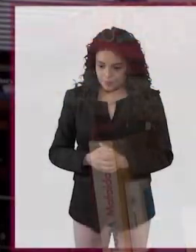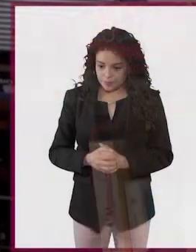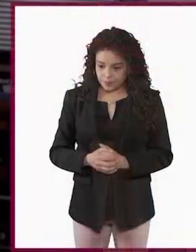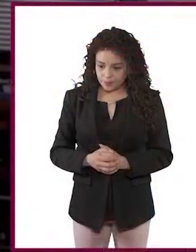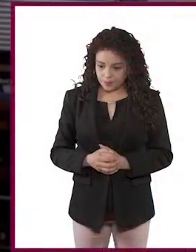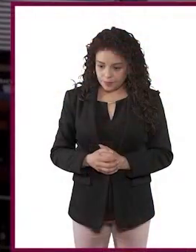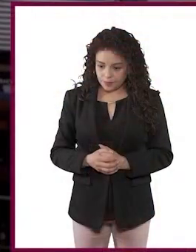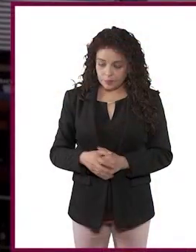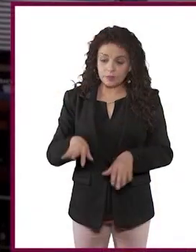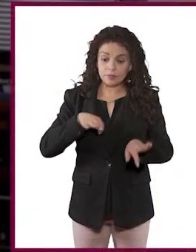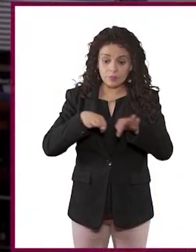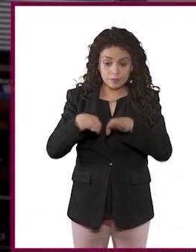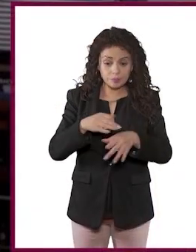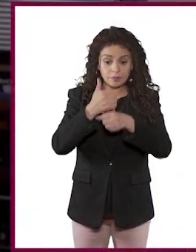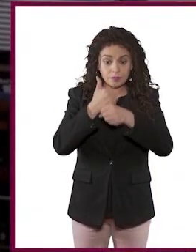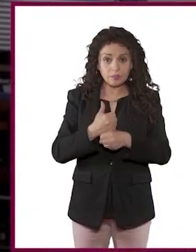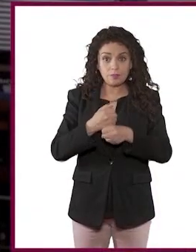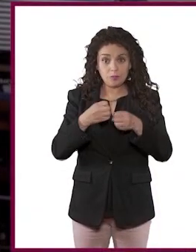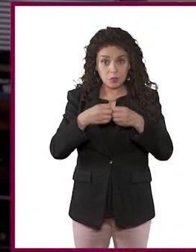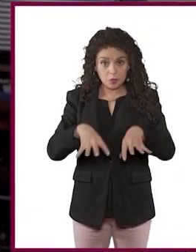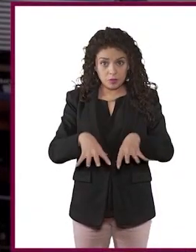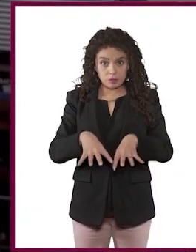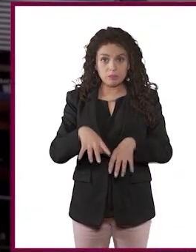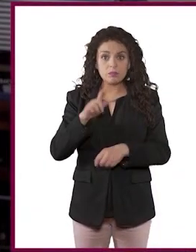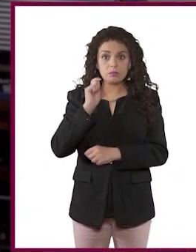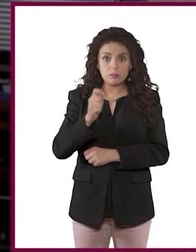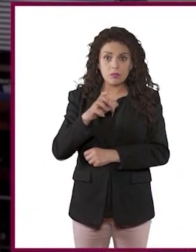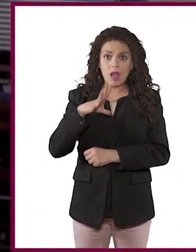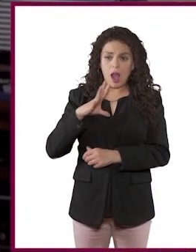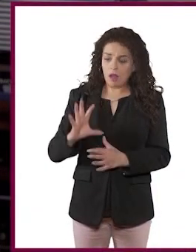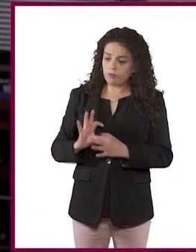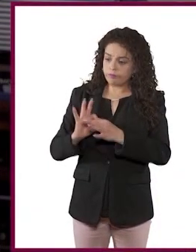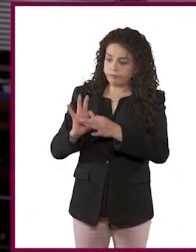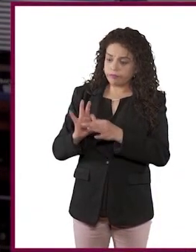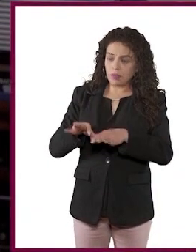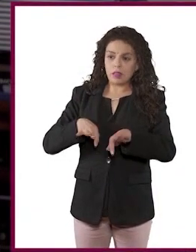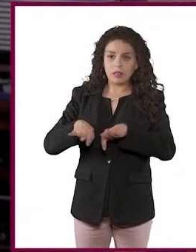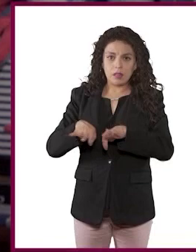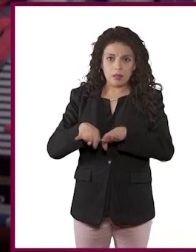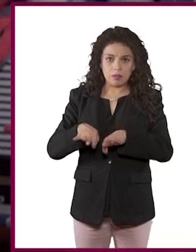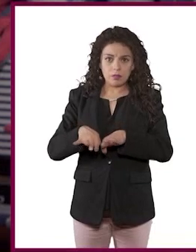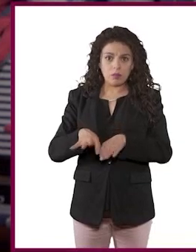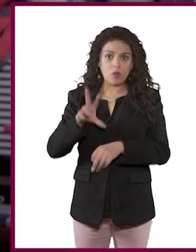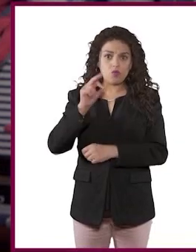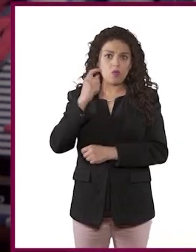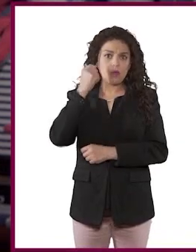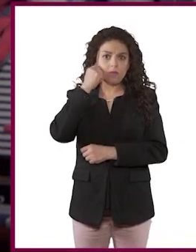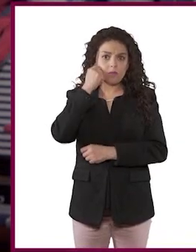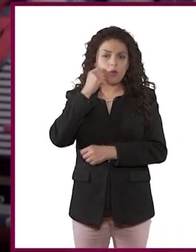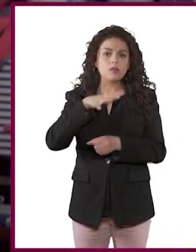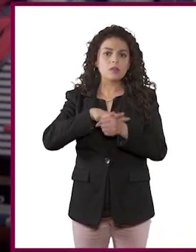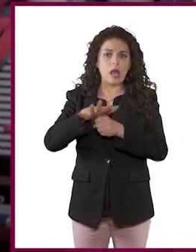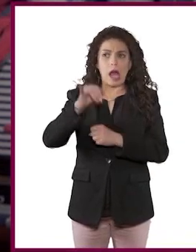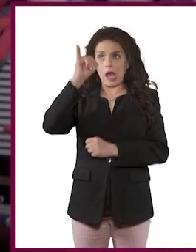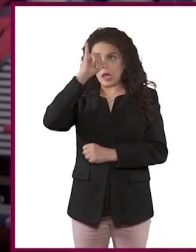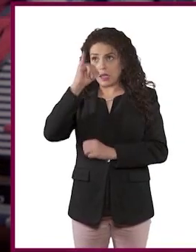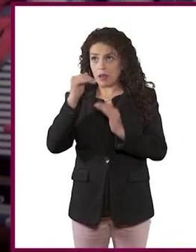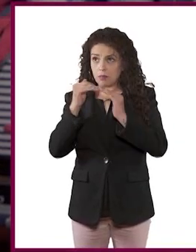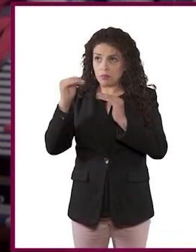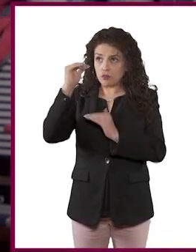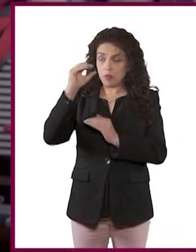La violencia en el trabajo se ejerce por las personas que tienen un vínculo laboral, independientemente de la